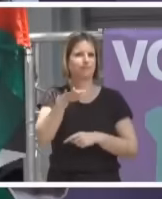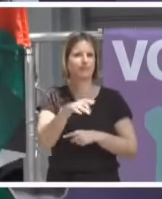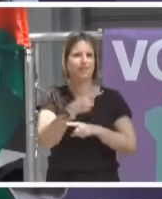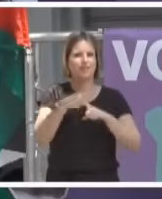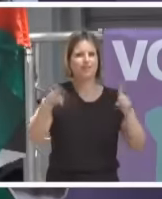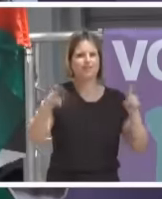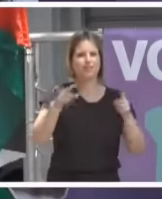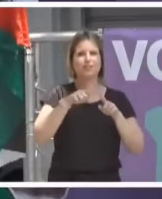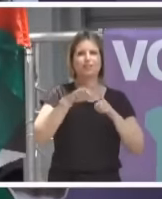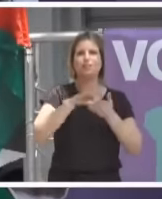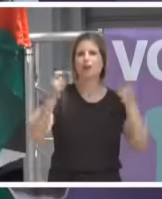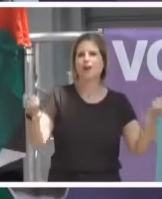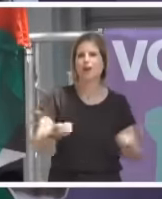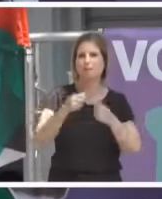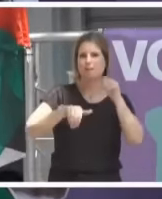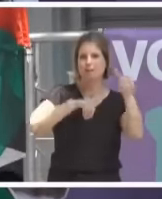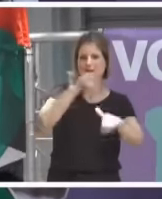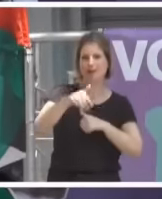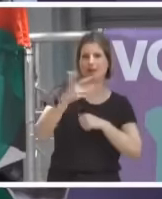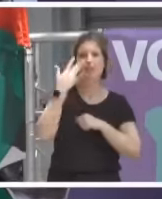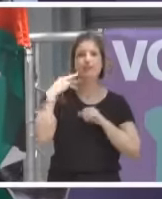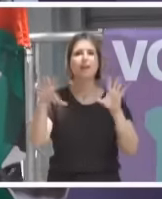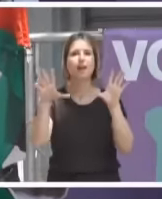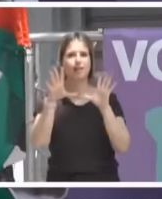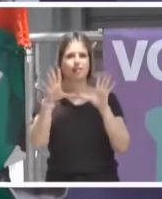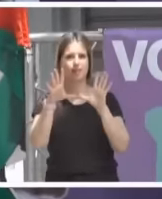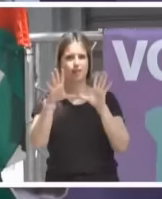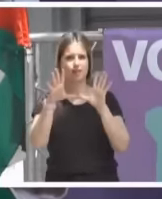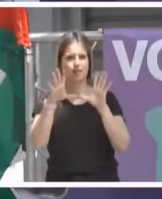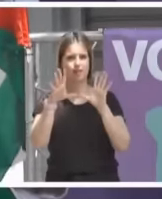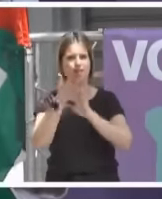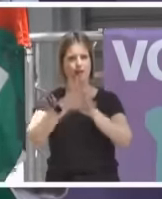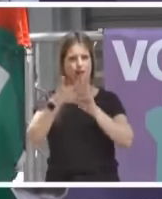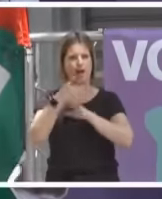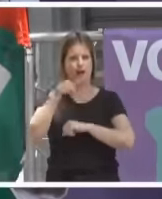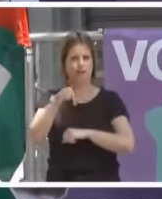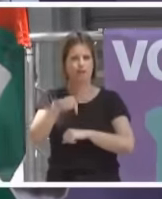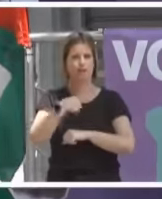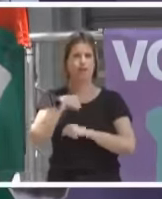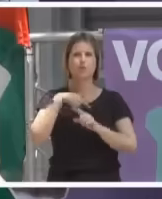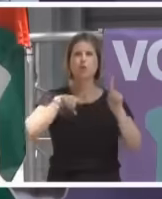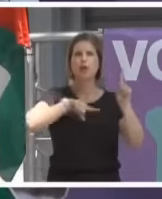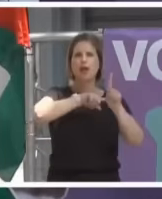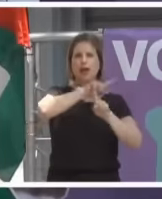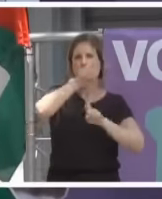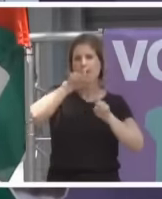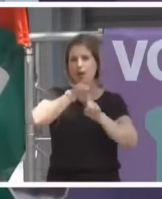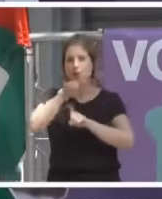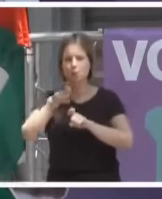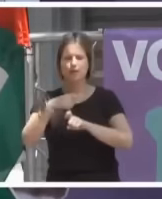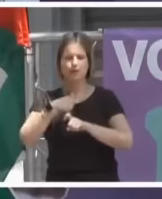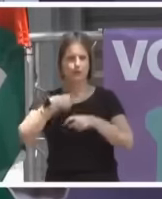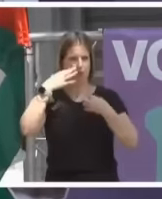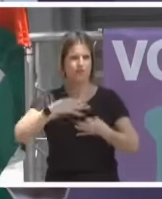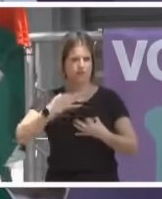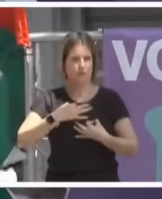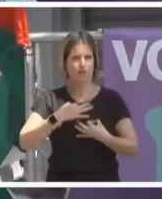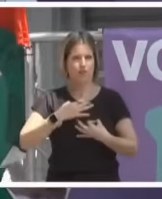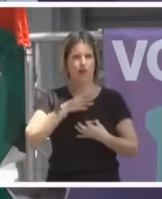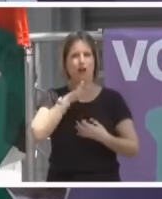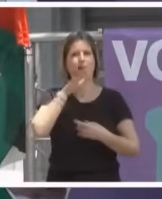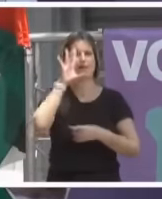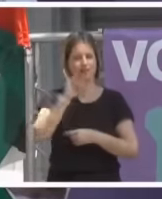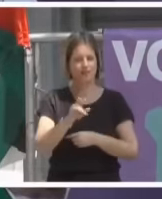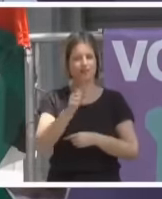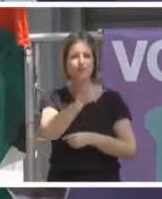campañas electorales, que es hablar del día 10. Porque yo, según las encuestas, estoy seguro, y ahora ya sí, de que vamos a